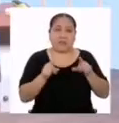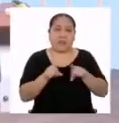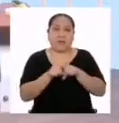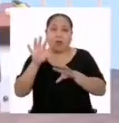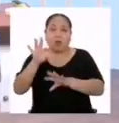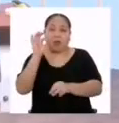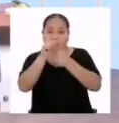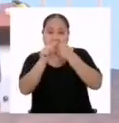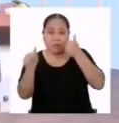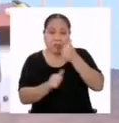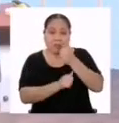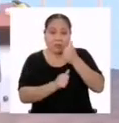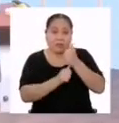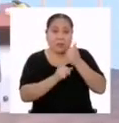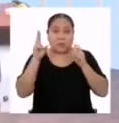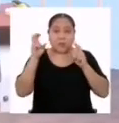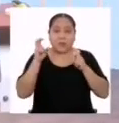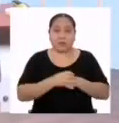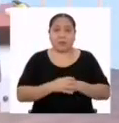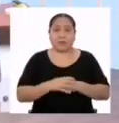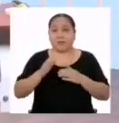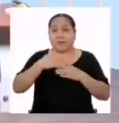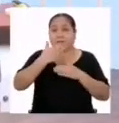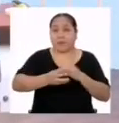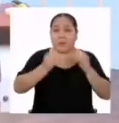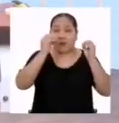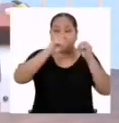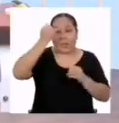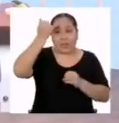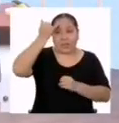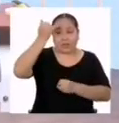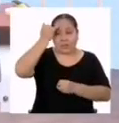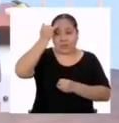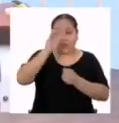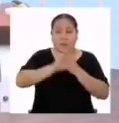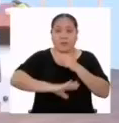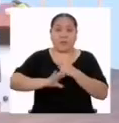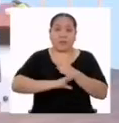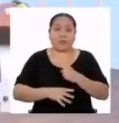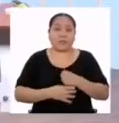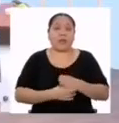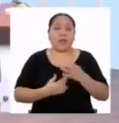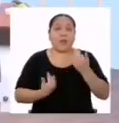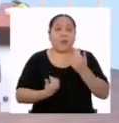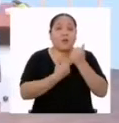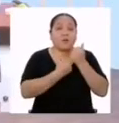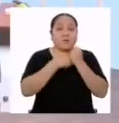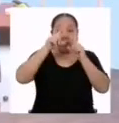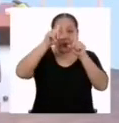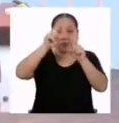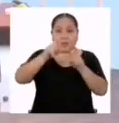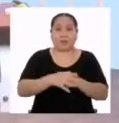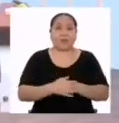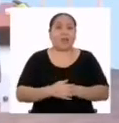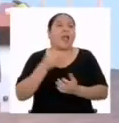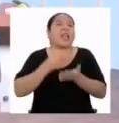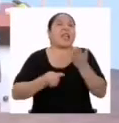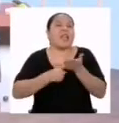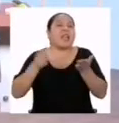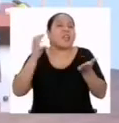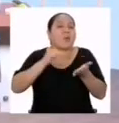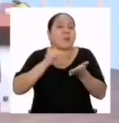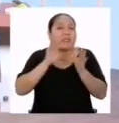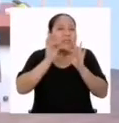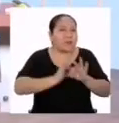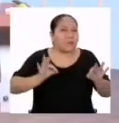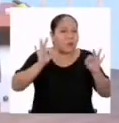texto. Después pasamos a identificar las ideas principales, apoyándonos en la pregunta, ¿qué es lo más importante que el